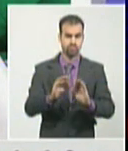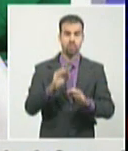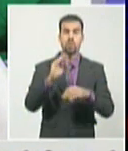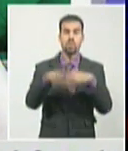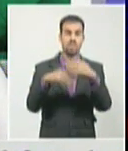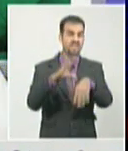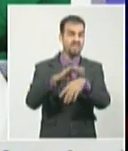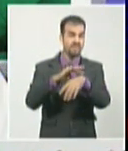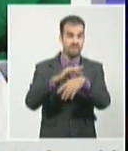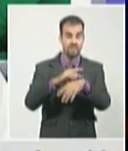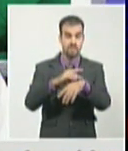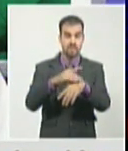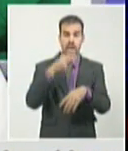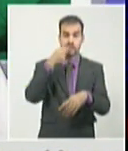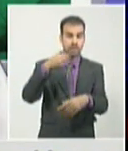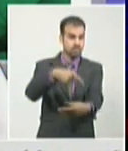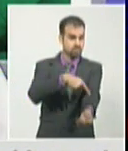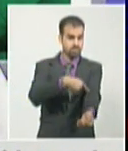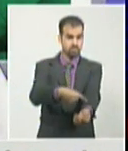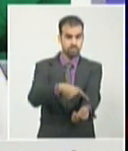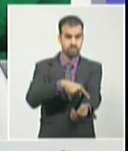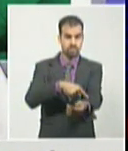enfermedad cerebrovascular